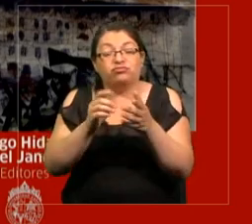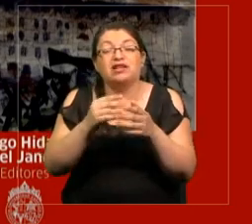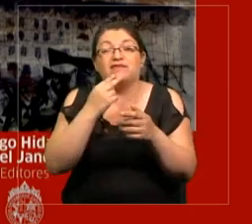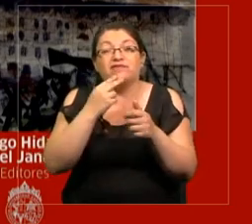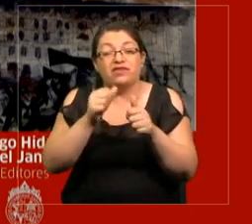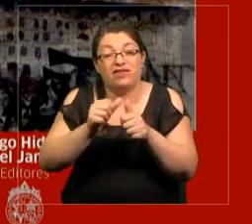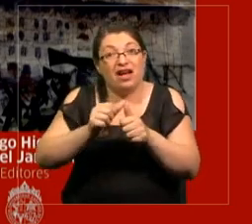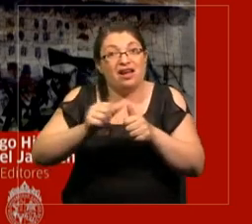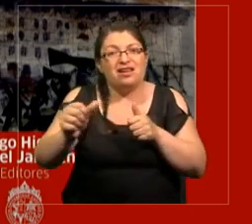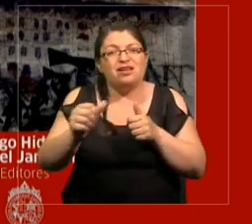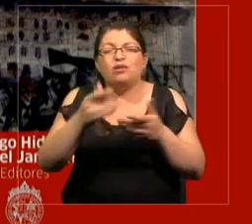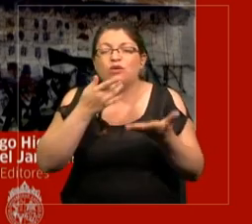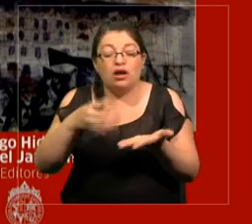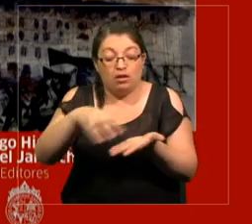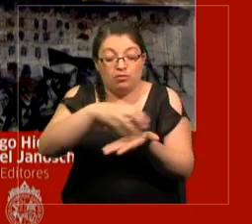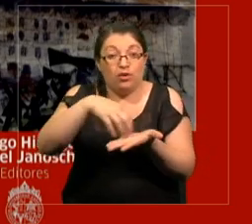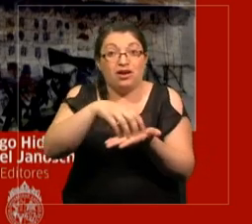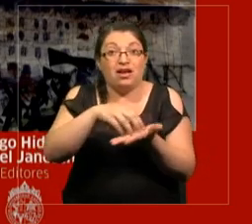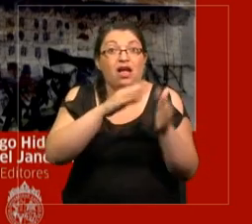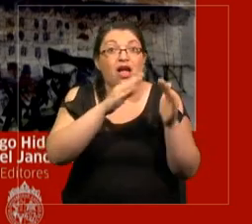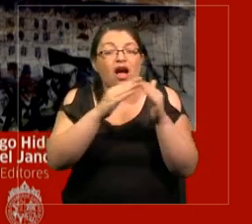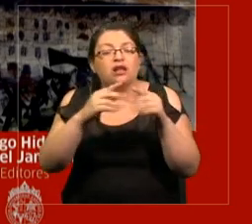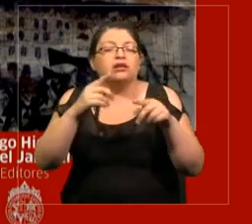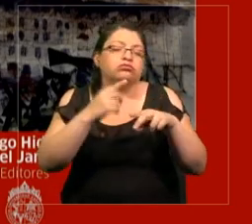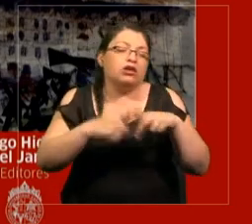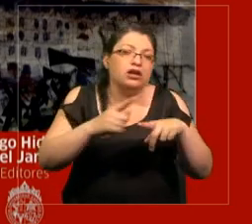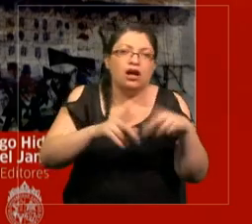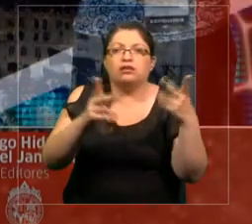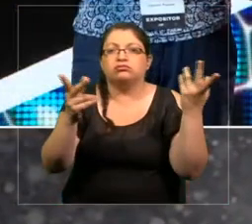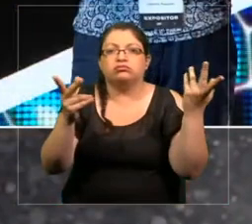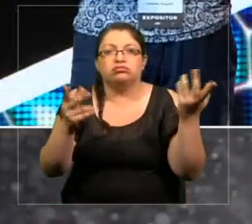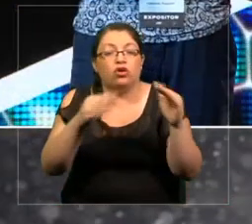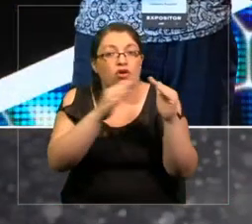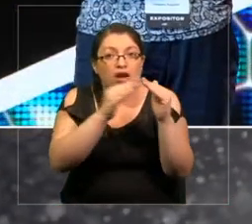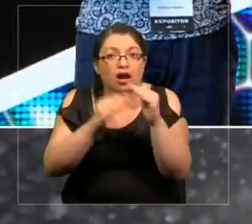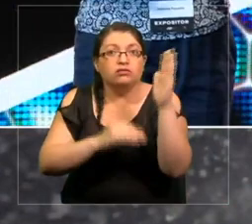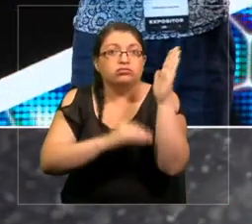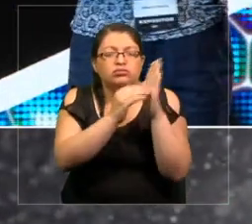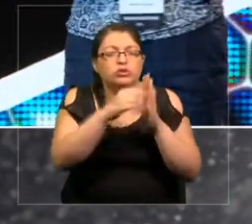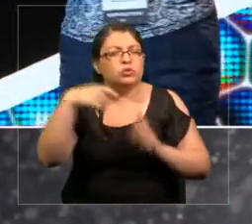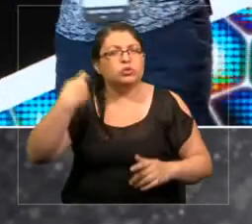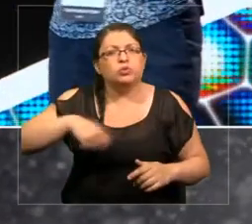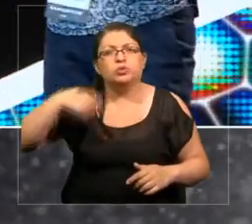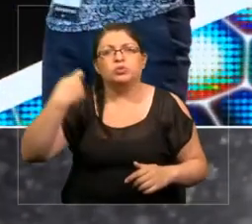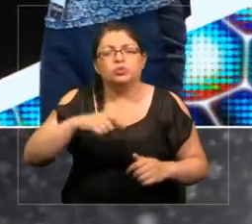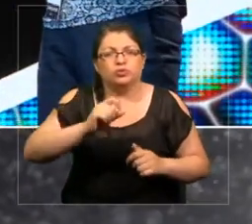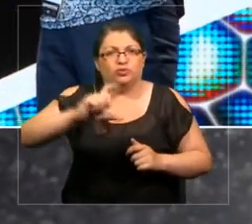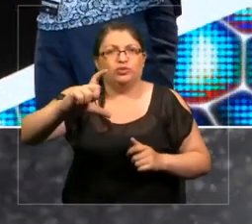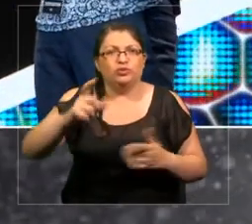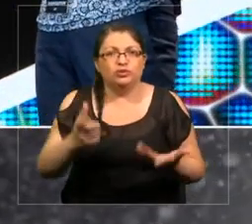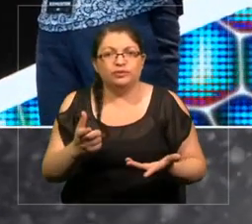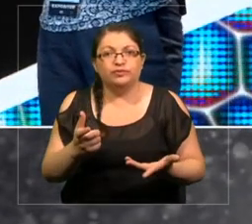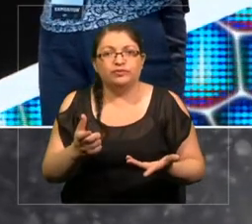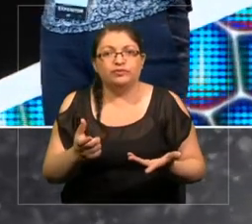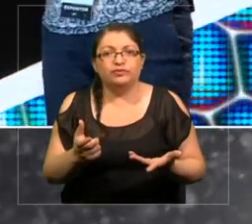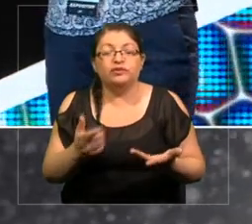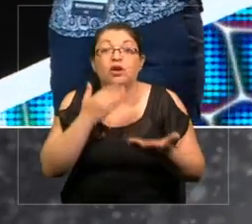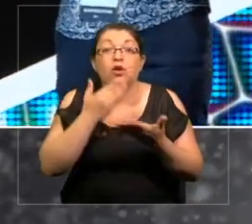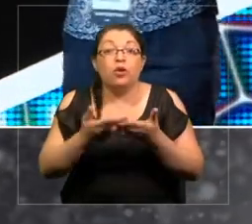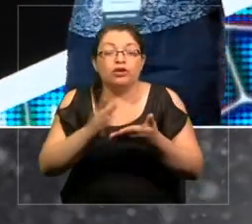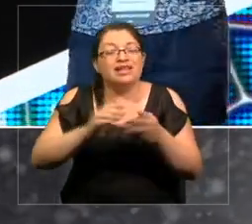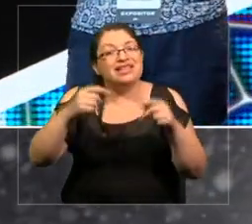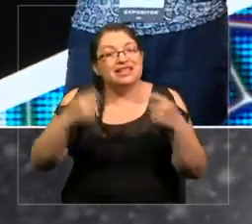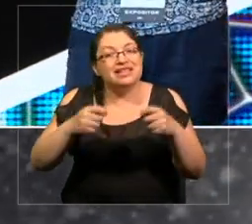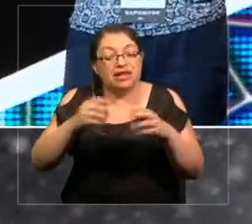alza de los precios de los alquileres y de los precios de las viviendas cuando se llevan a cabo operaciones de